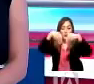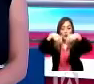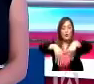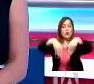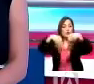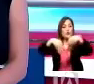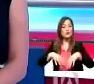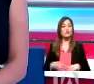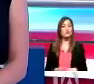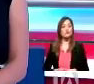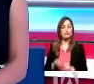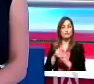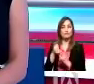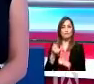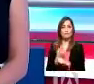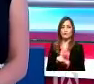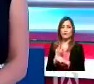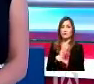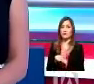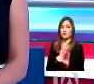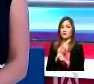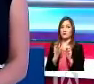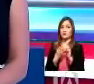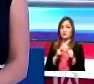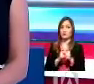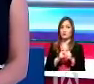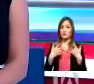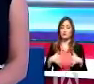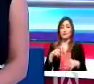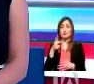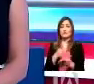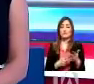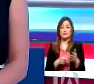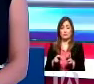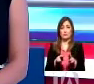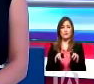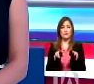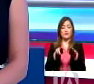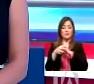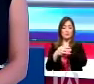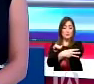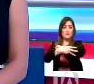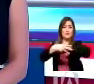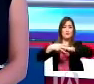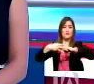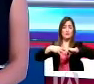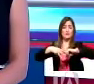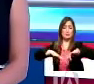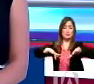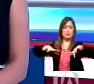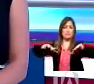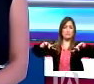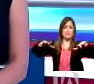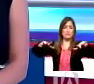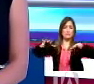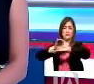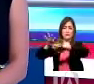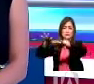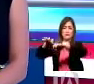lluvias registradas en las últimas horas han generado el desbordamiento del río Pastaza, dejando varias afectaciones a